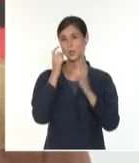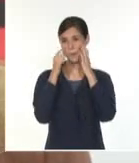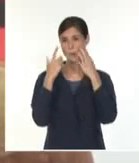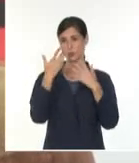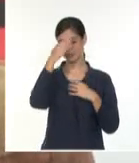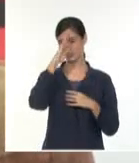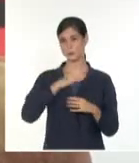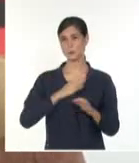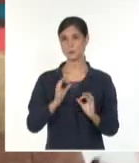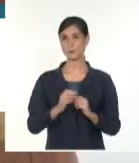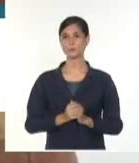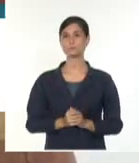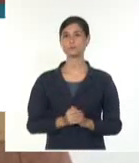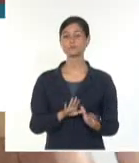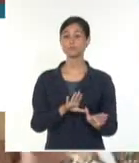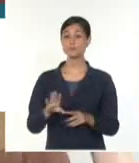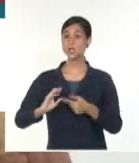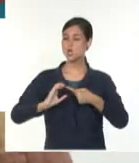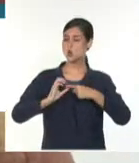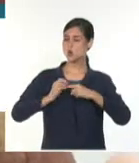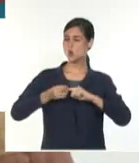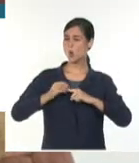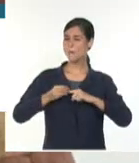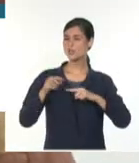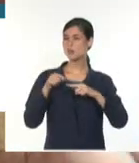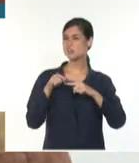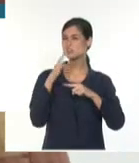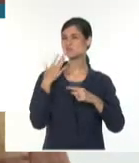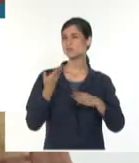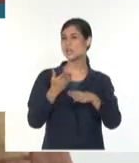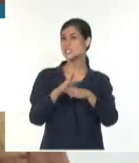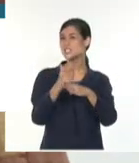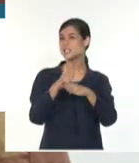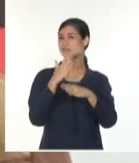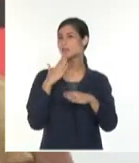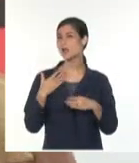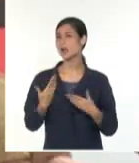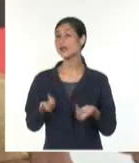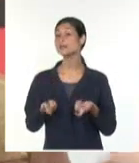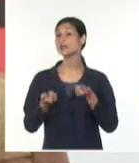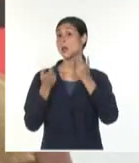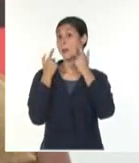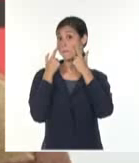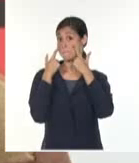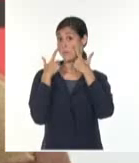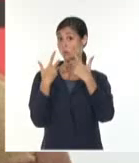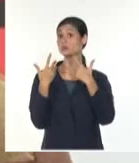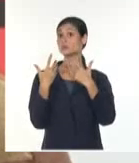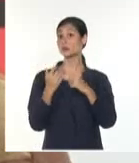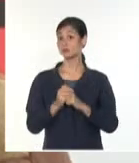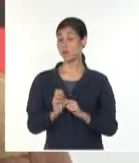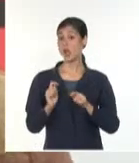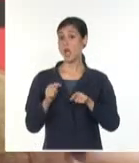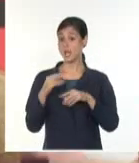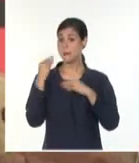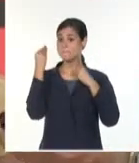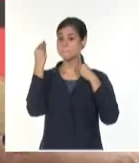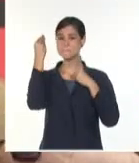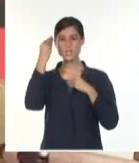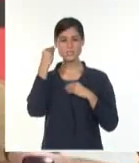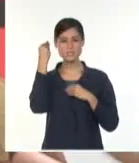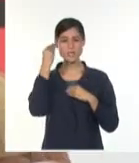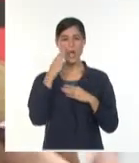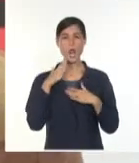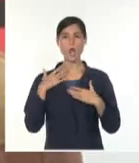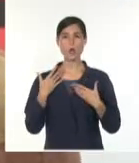el humor tiene detrás tiene un basamento teórico muy importante donde hay que meditarlo mucho todo muy bien